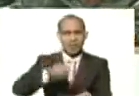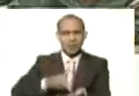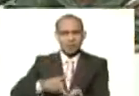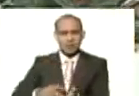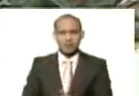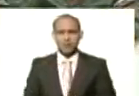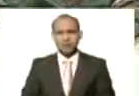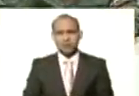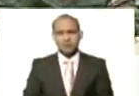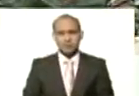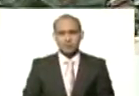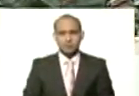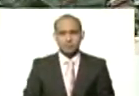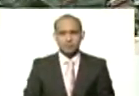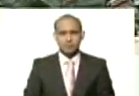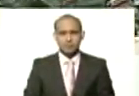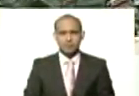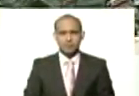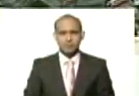presentes,